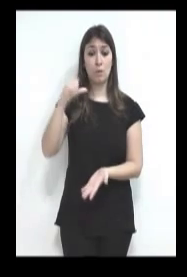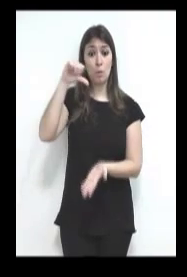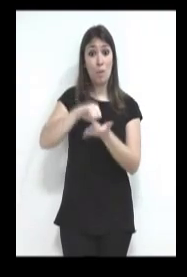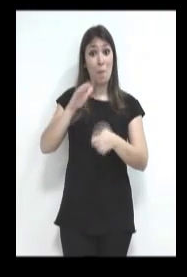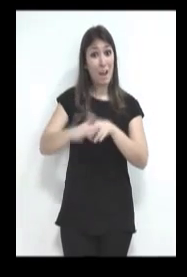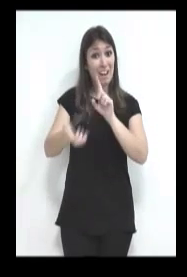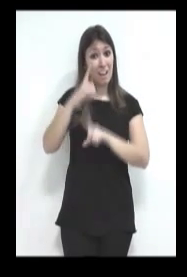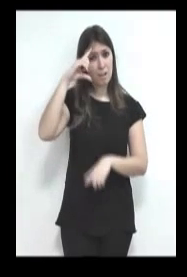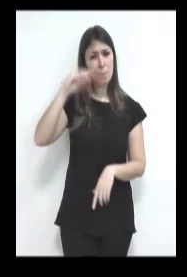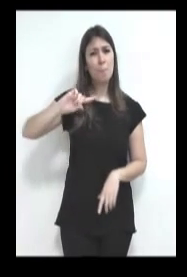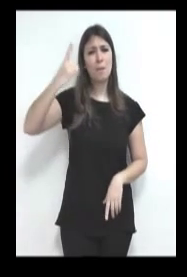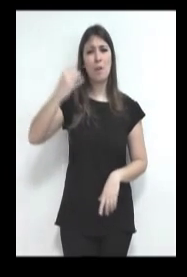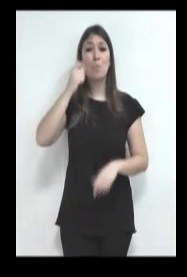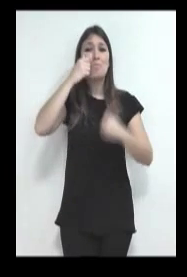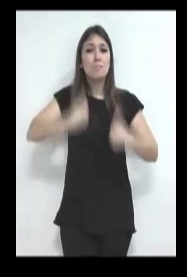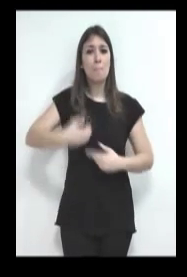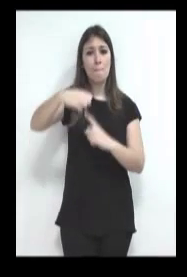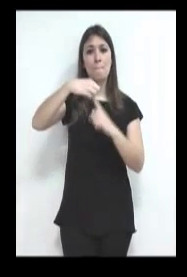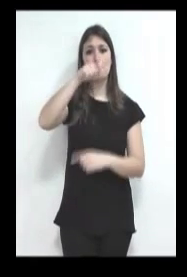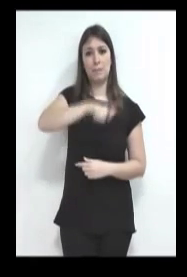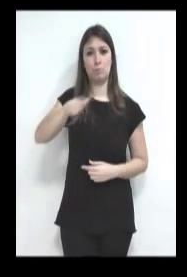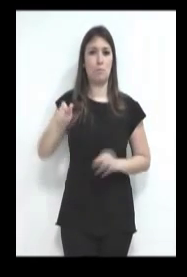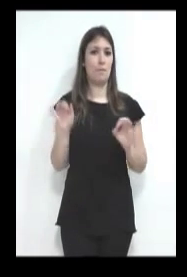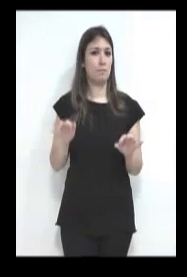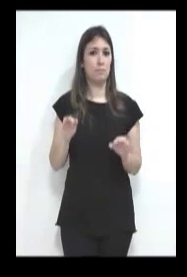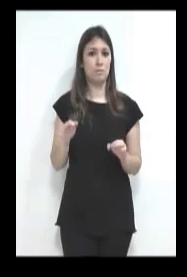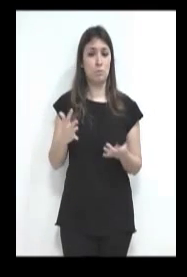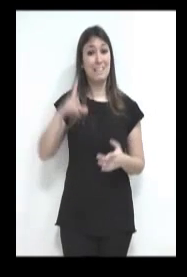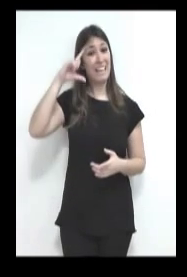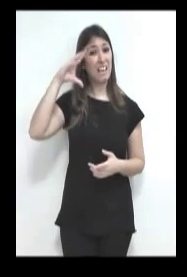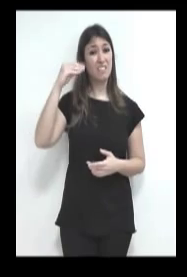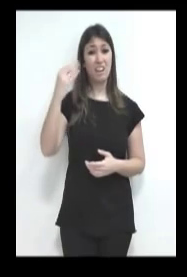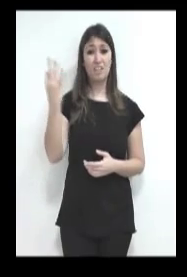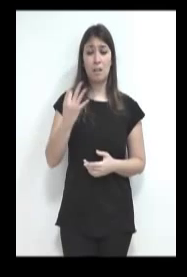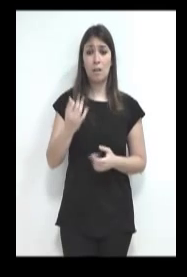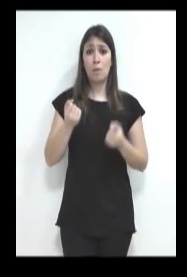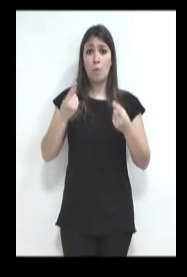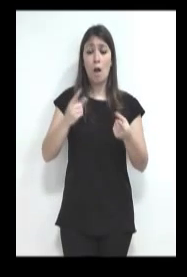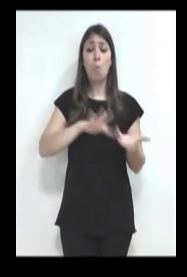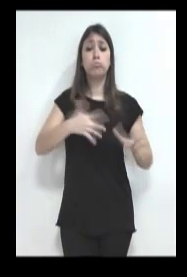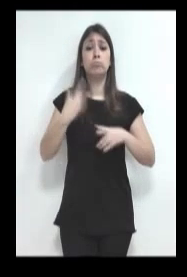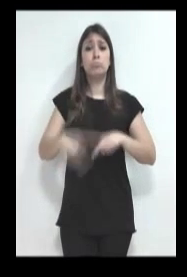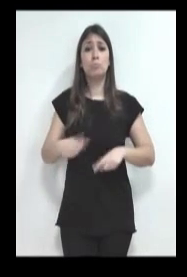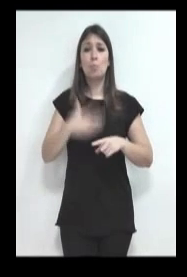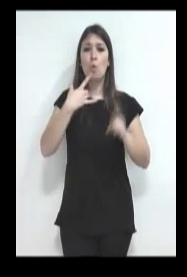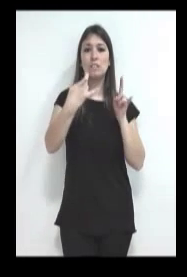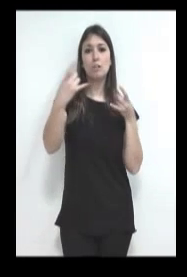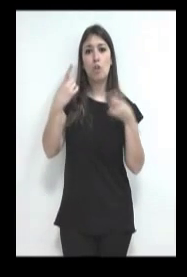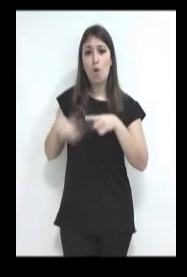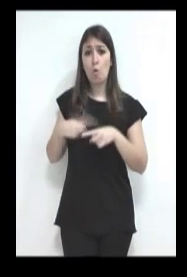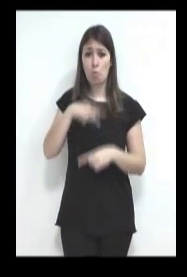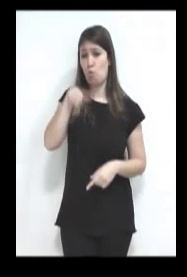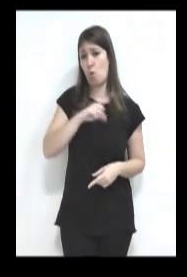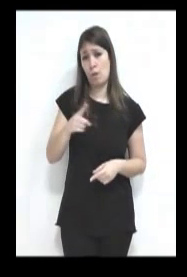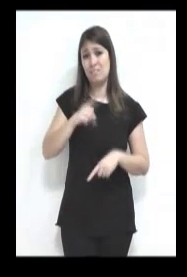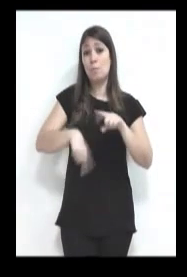si no está centrada en las personas, en los ciudadanos, ¿no? La inteligencia no viene únicamente por implantar un sensor, sino por